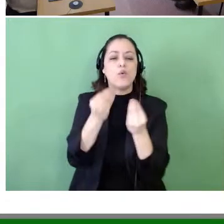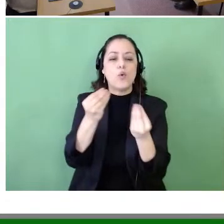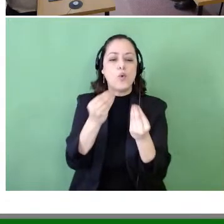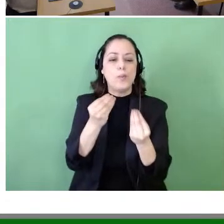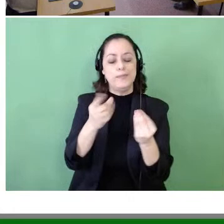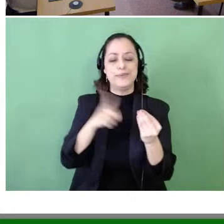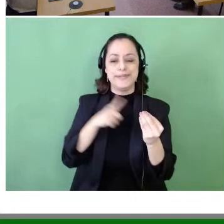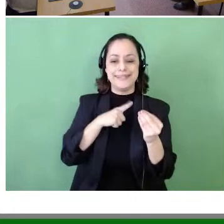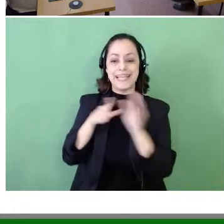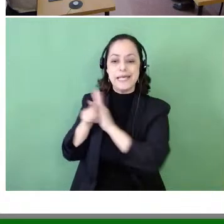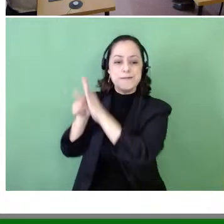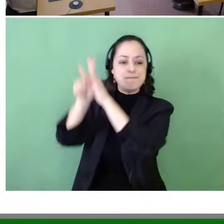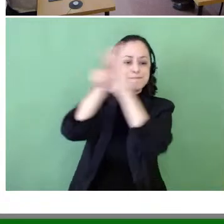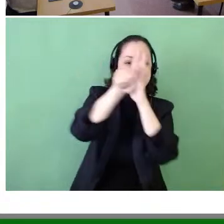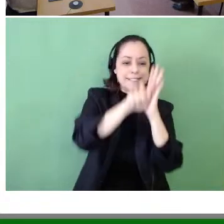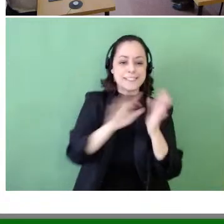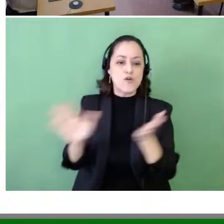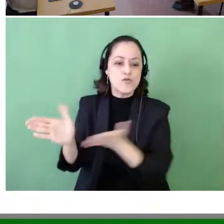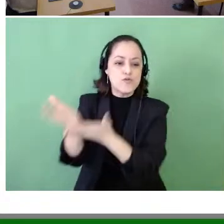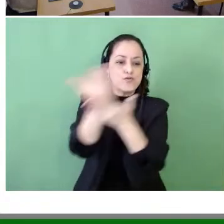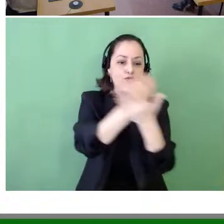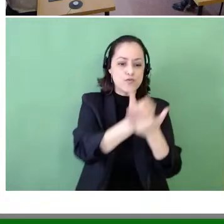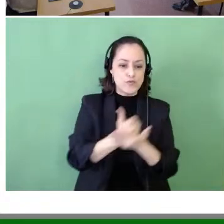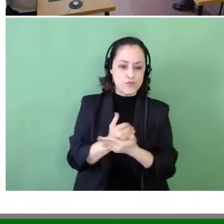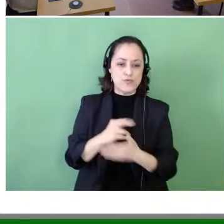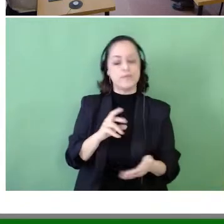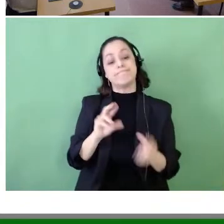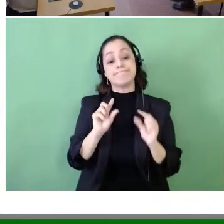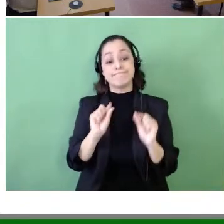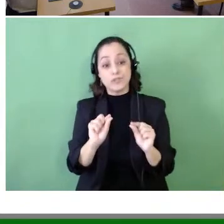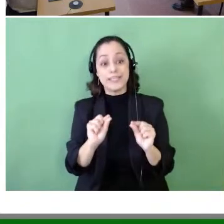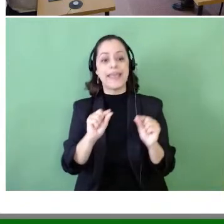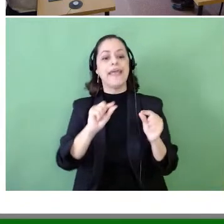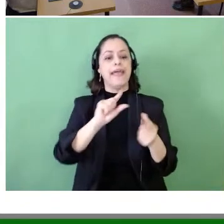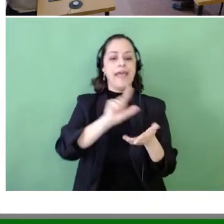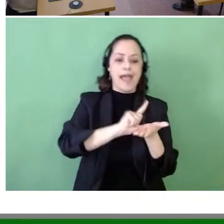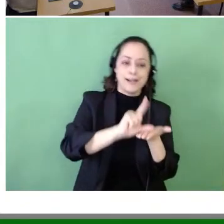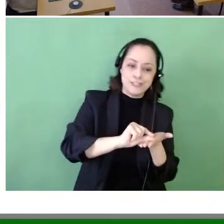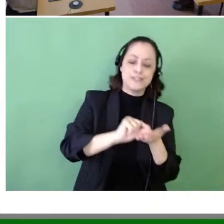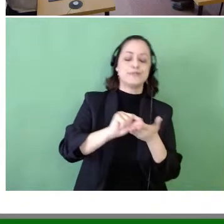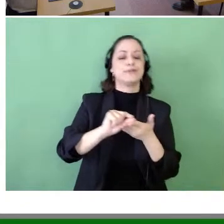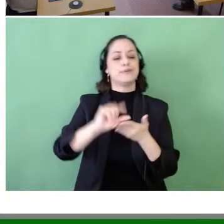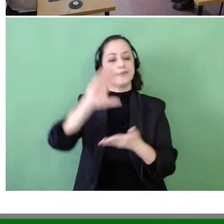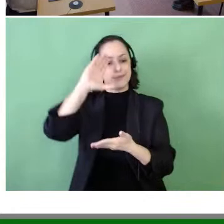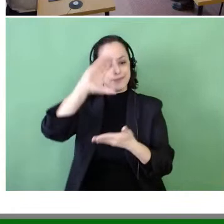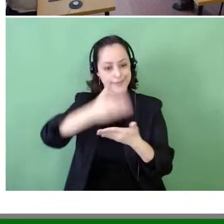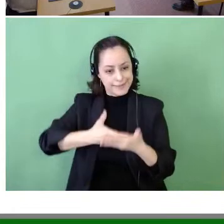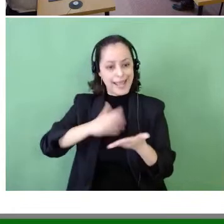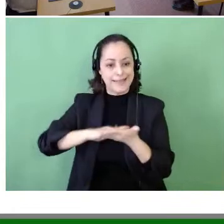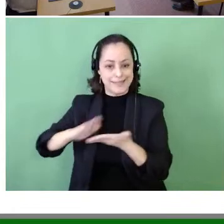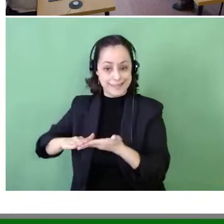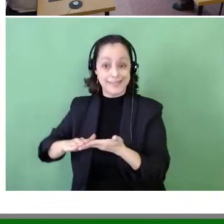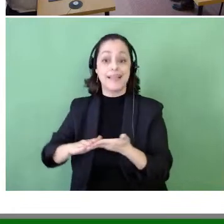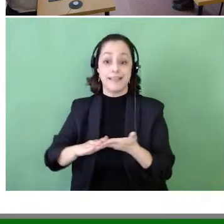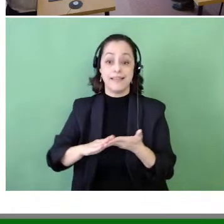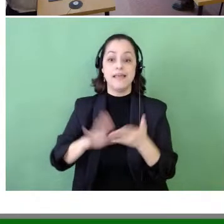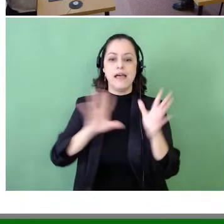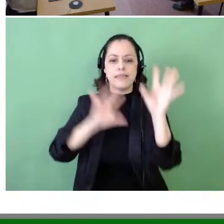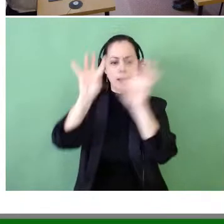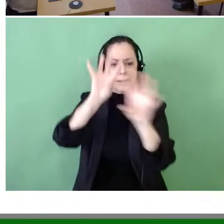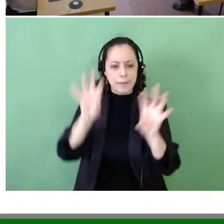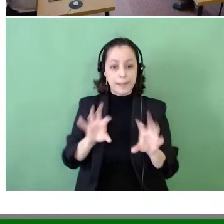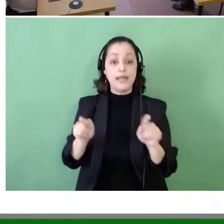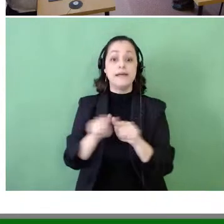presentamos artículos, disertaciones y tesis acerca del mercado, que es algo inédito en Brasil. Caracterizamos e identificamos